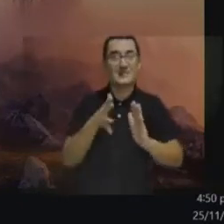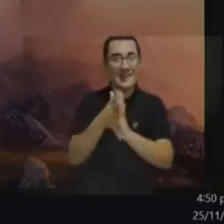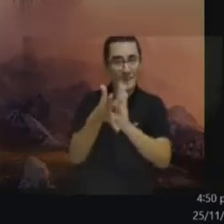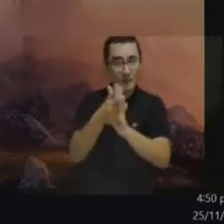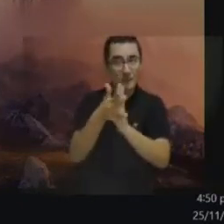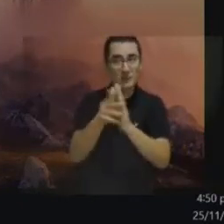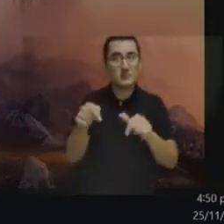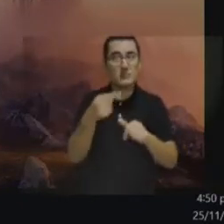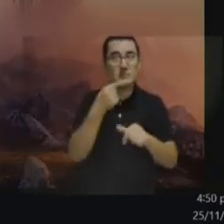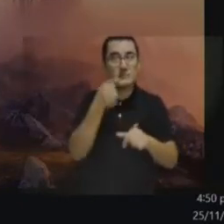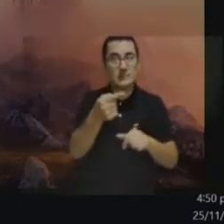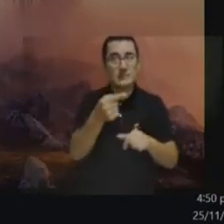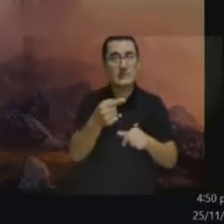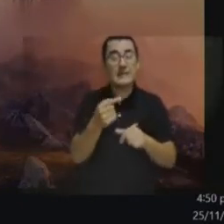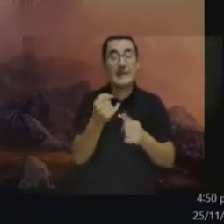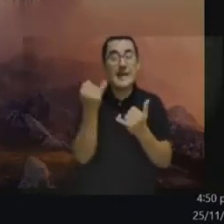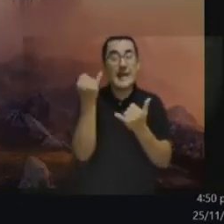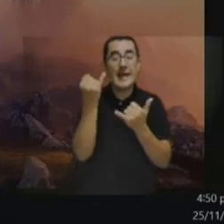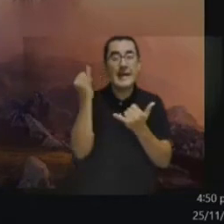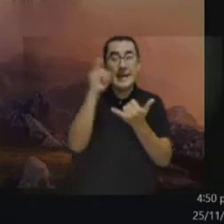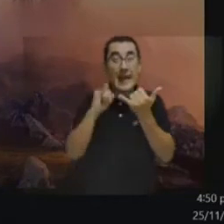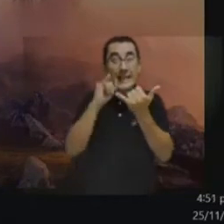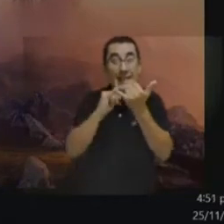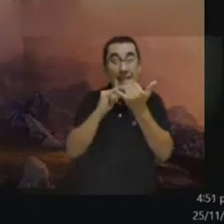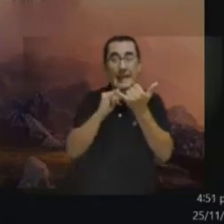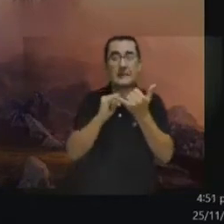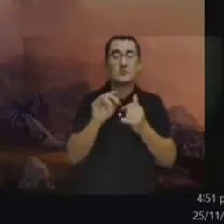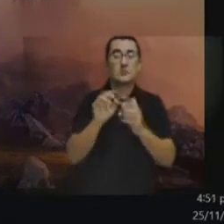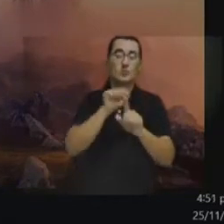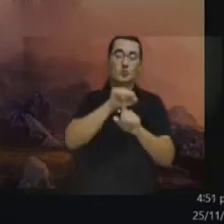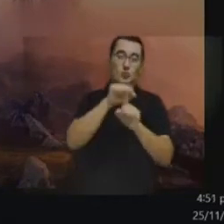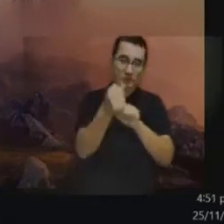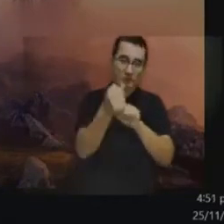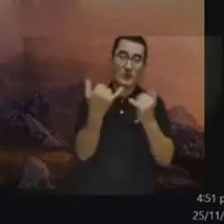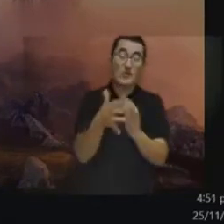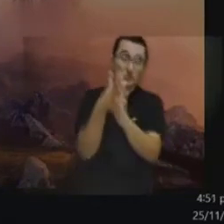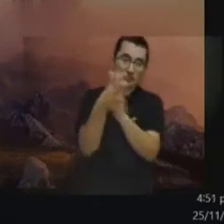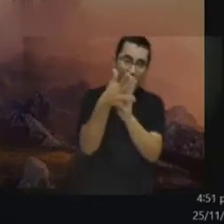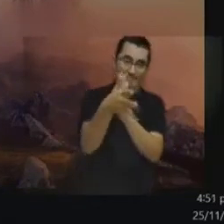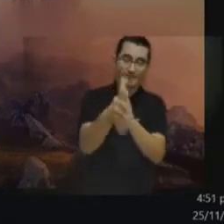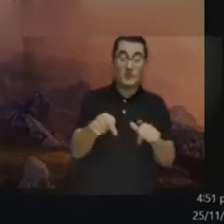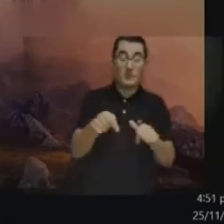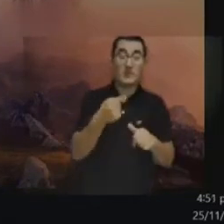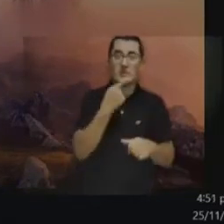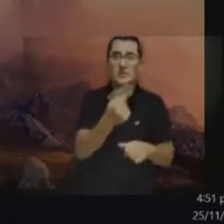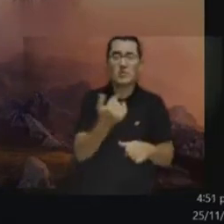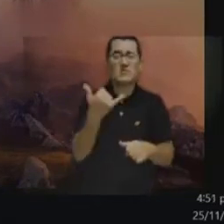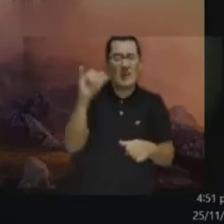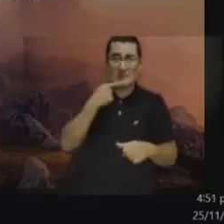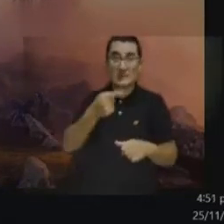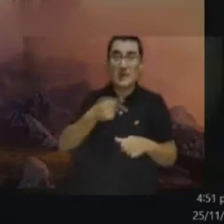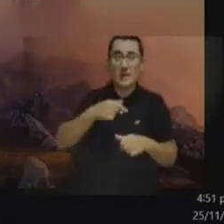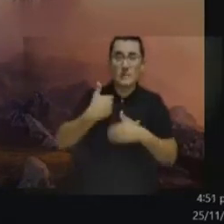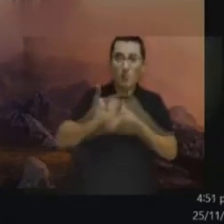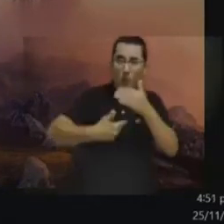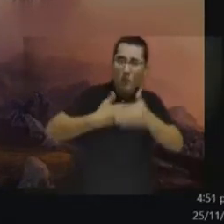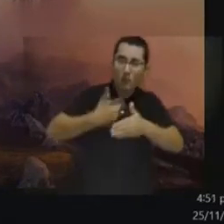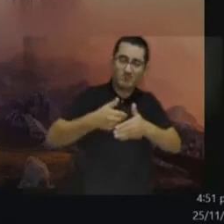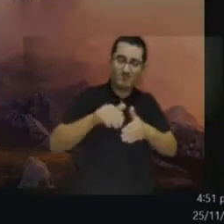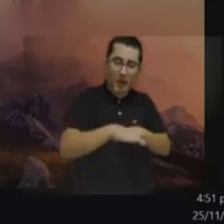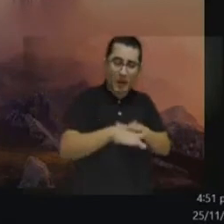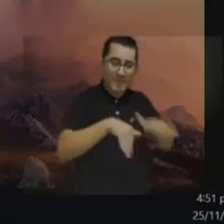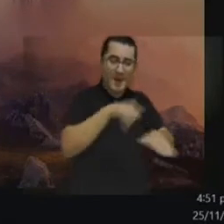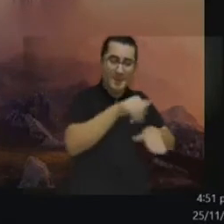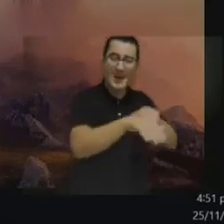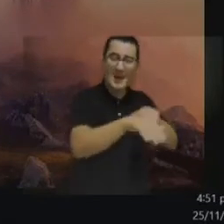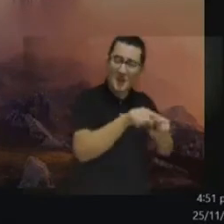ese es el mensaje que yo quería transmitirles en el día de hoy, es que se han hecho pasos importantes, se viene trabajando con las señales de la ANE